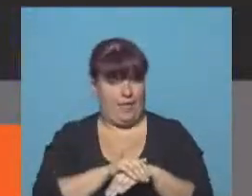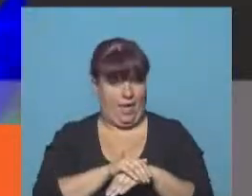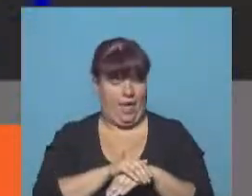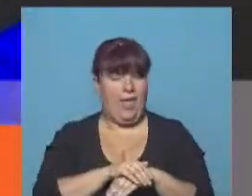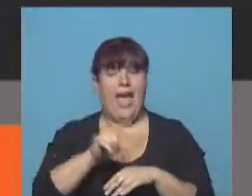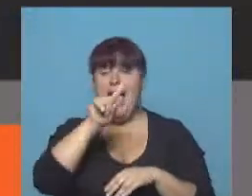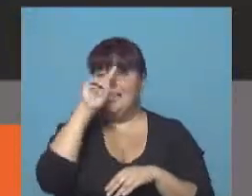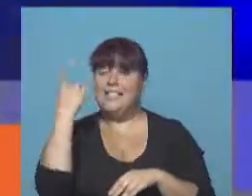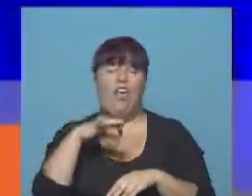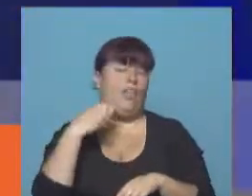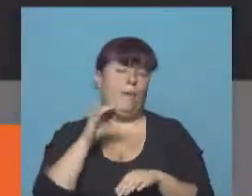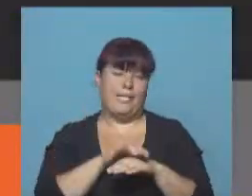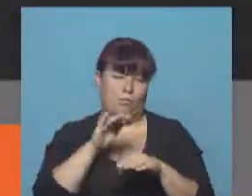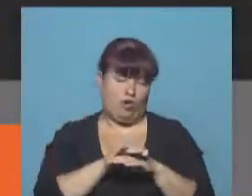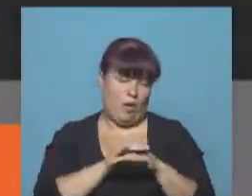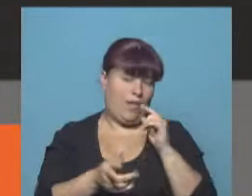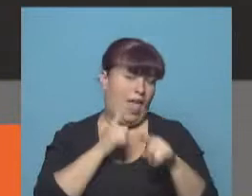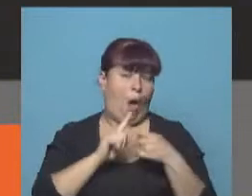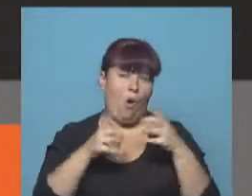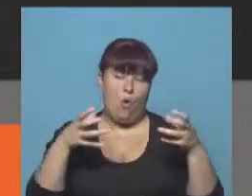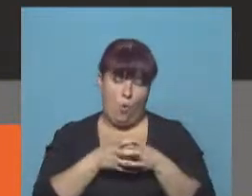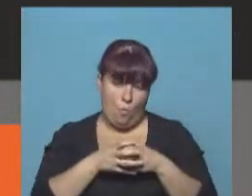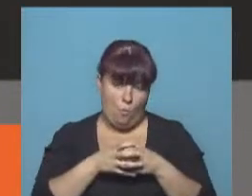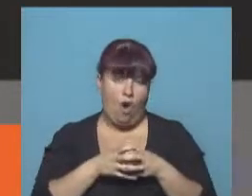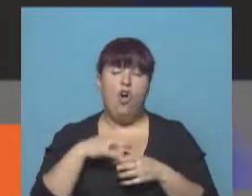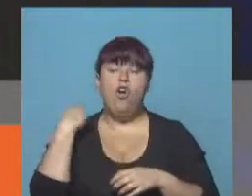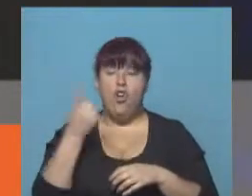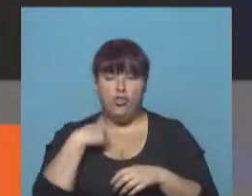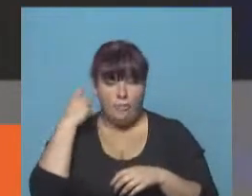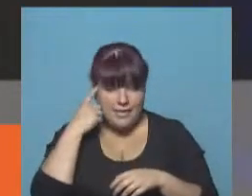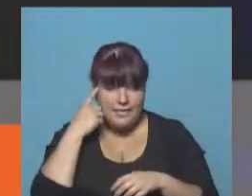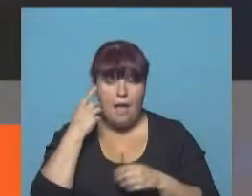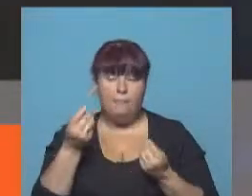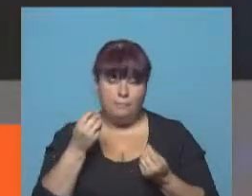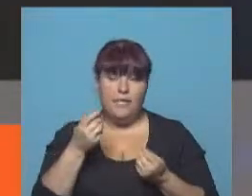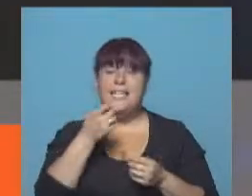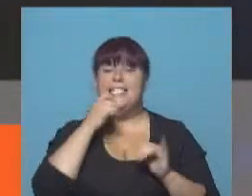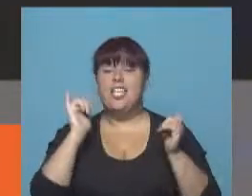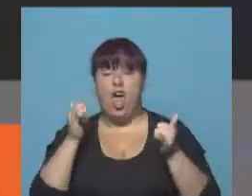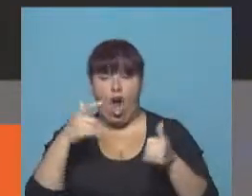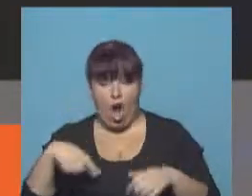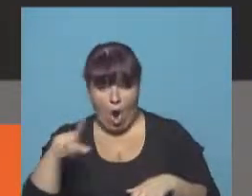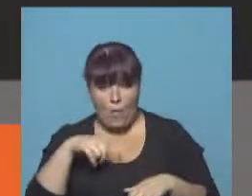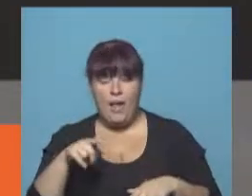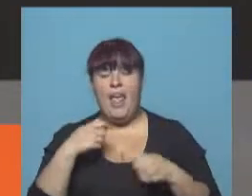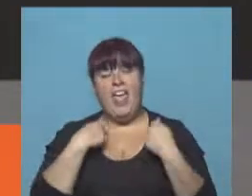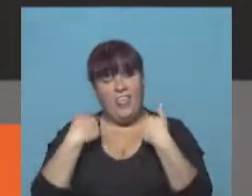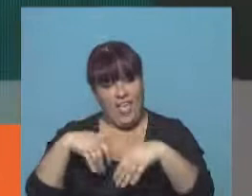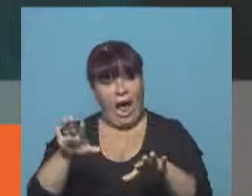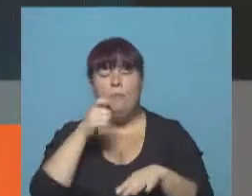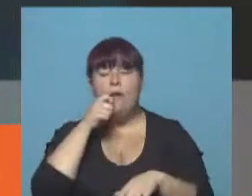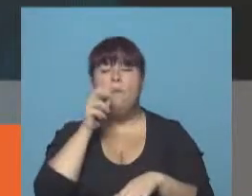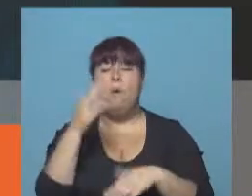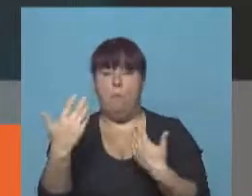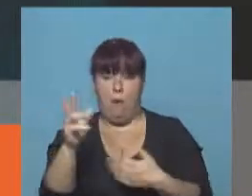El Estado debe hacerse cargo de esa coordinación, de esa organización, y nosotros entendemos de que si a nuestros jóvenes los facultamos para, por ejemplo,